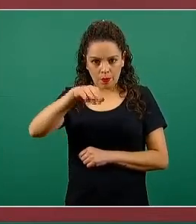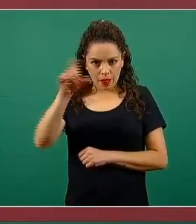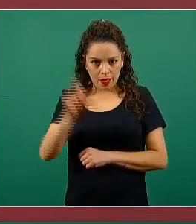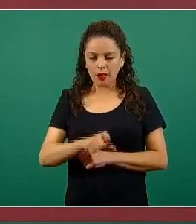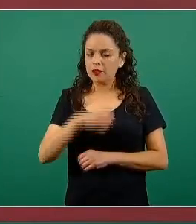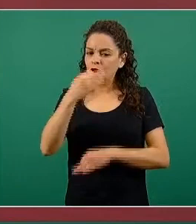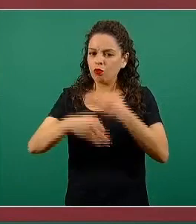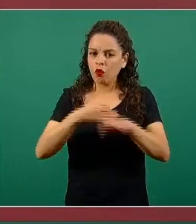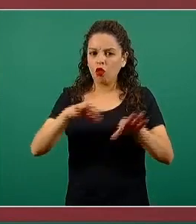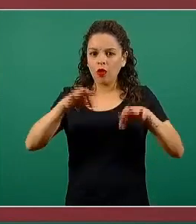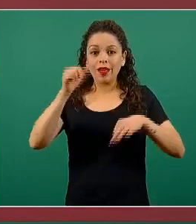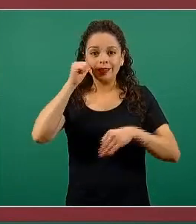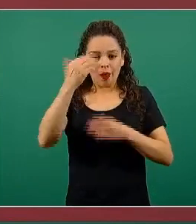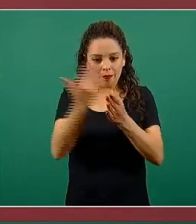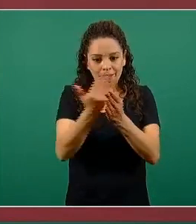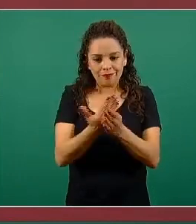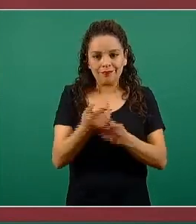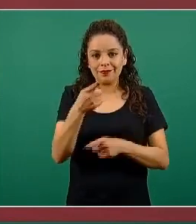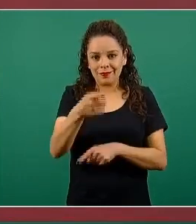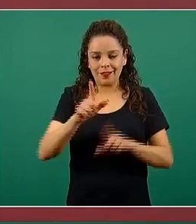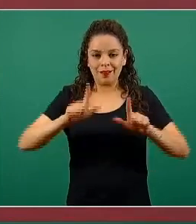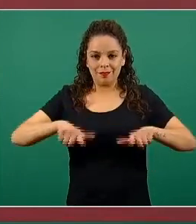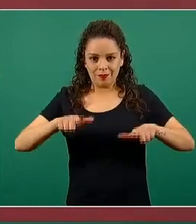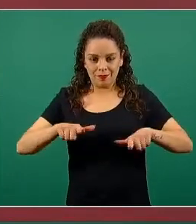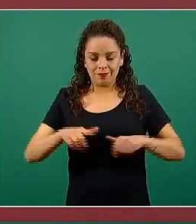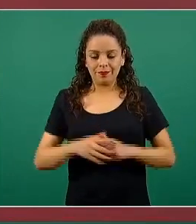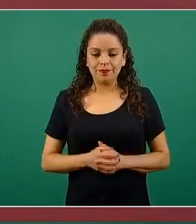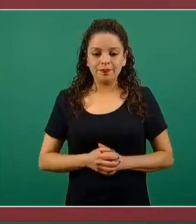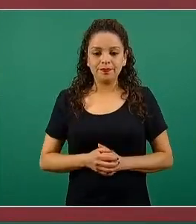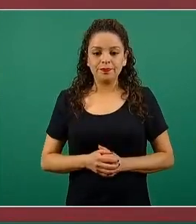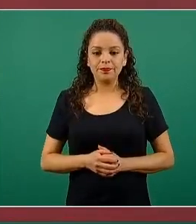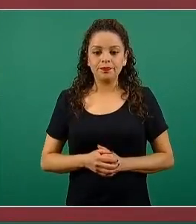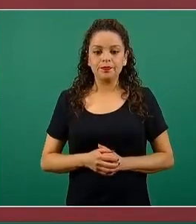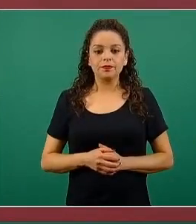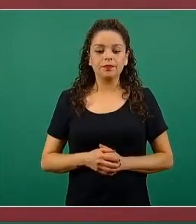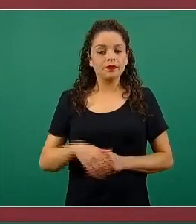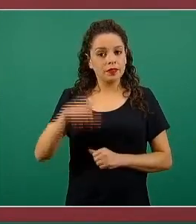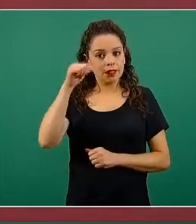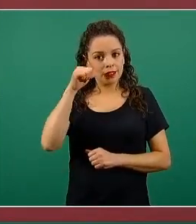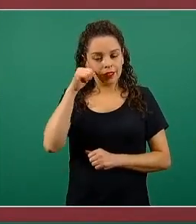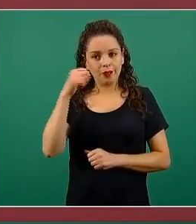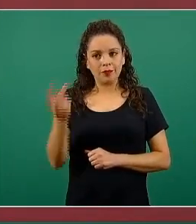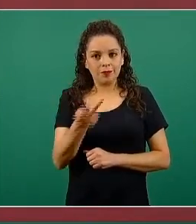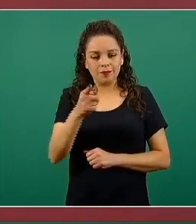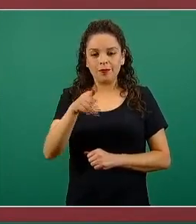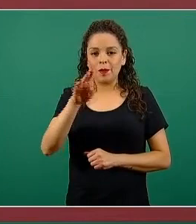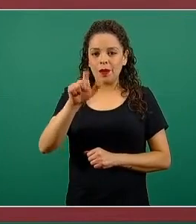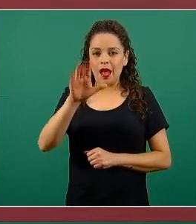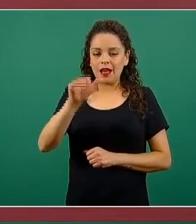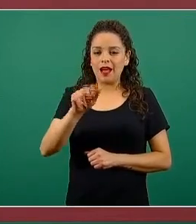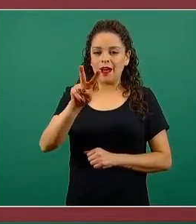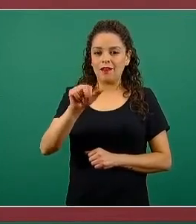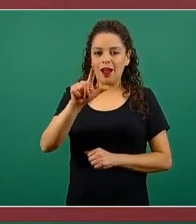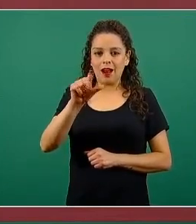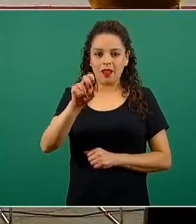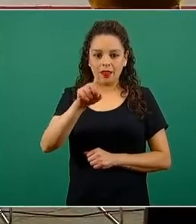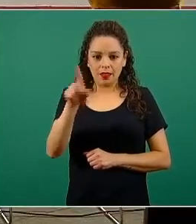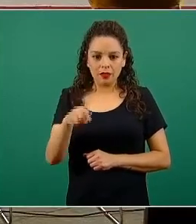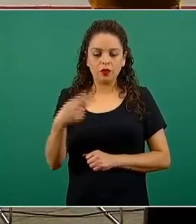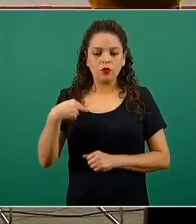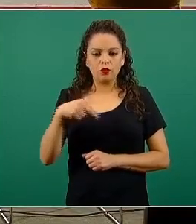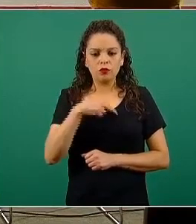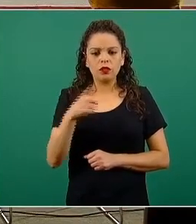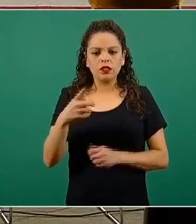respecto a las preguntas específicas que hace Blanca Valadez, lo que hemos estado trabajando en el grupo, nos